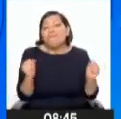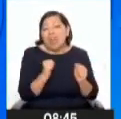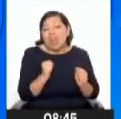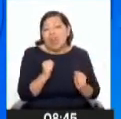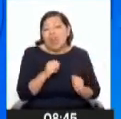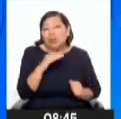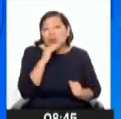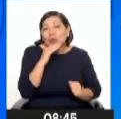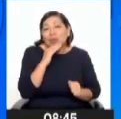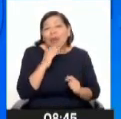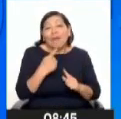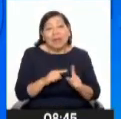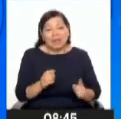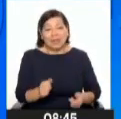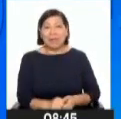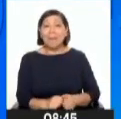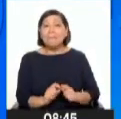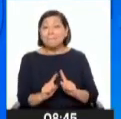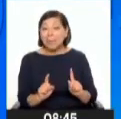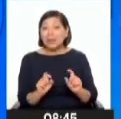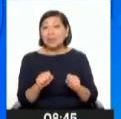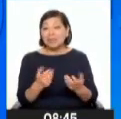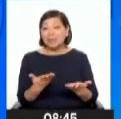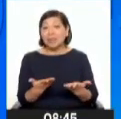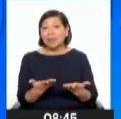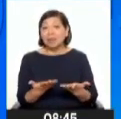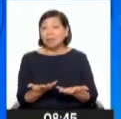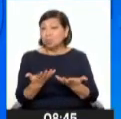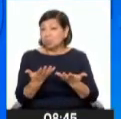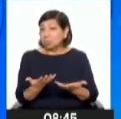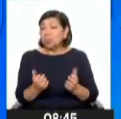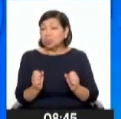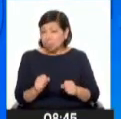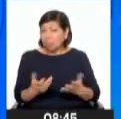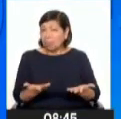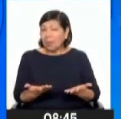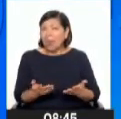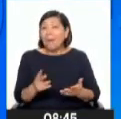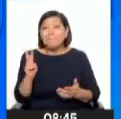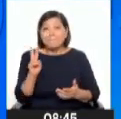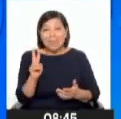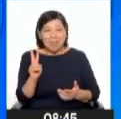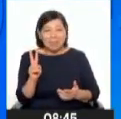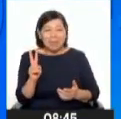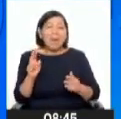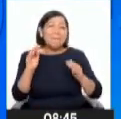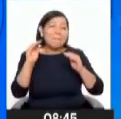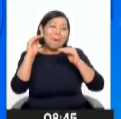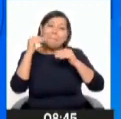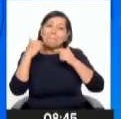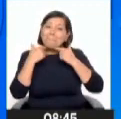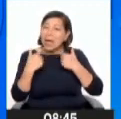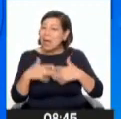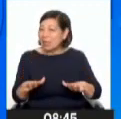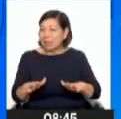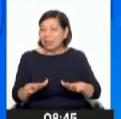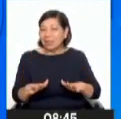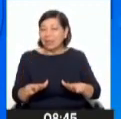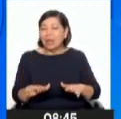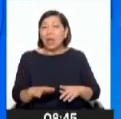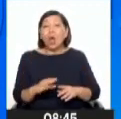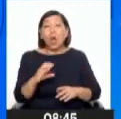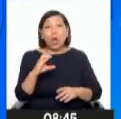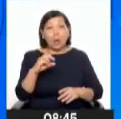No va a interferir tanto sus nutrientes y minerales, pero si es que calentamos la cerveza, sí se va a perder las vitaminas hidrosolubles, que son las vitaminas del complejo